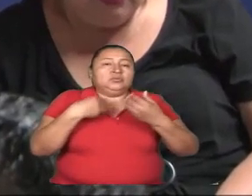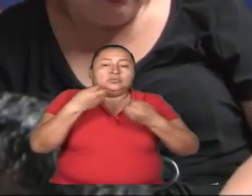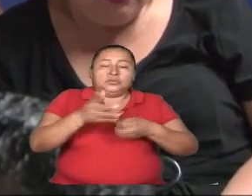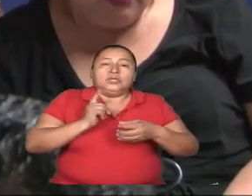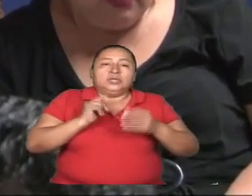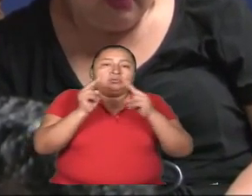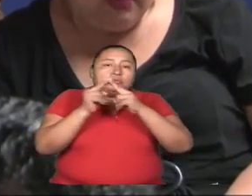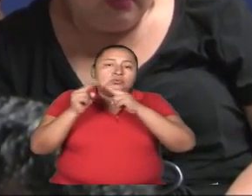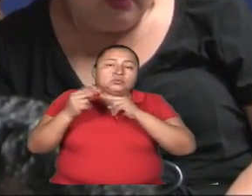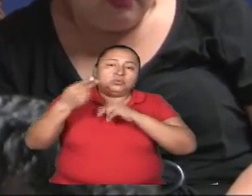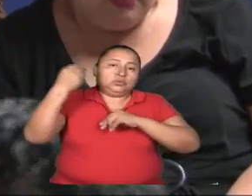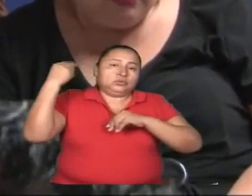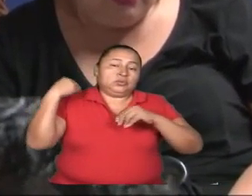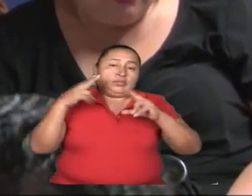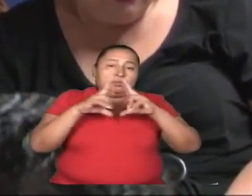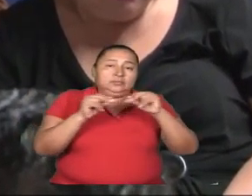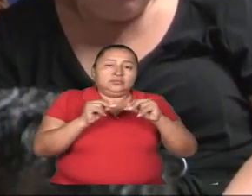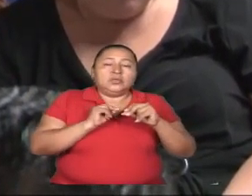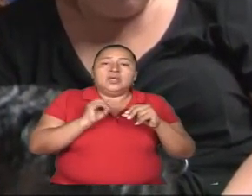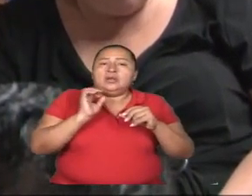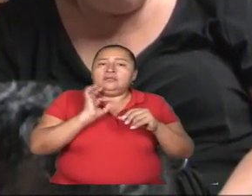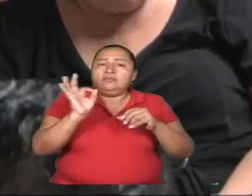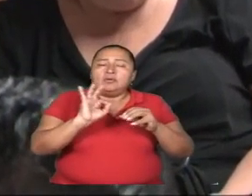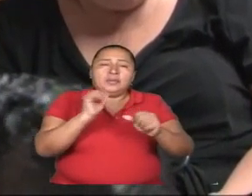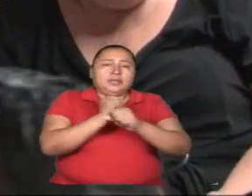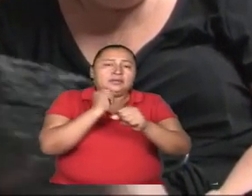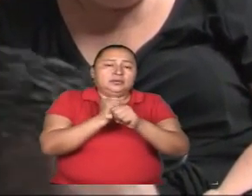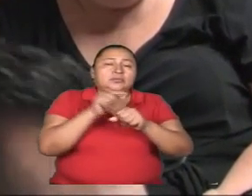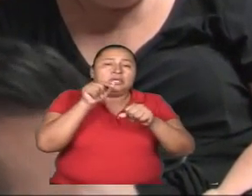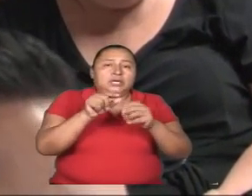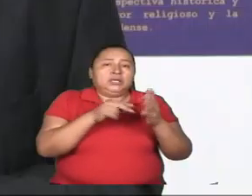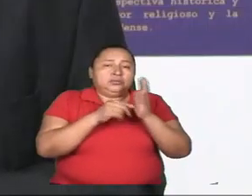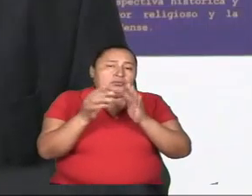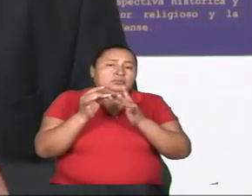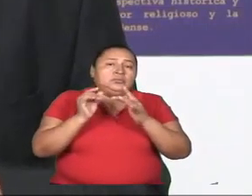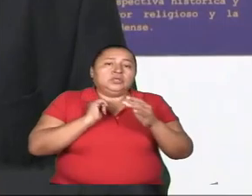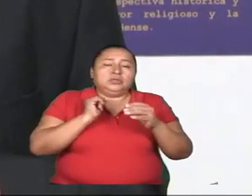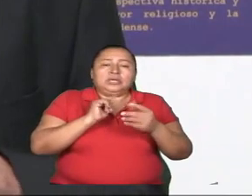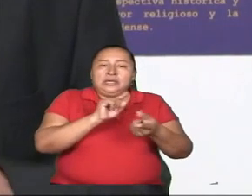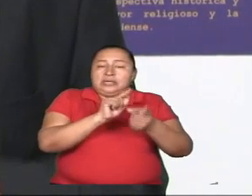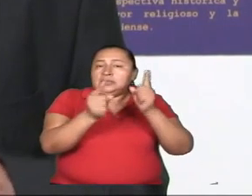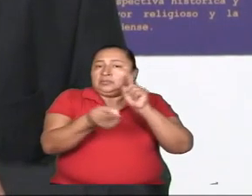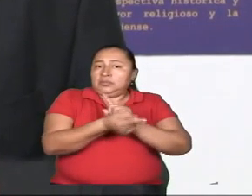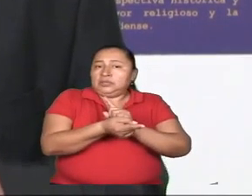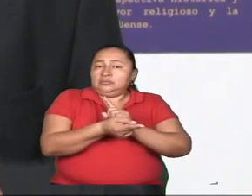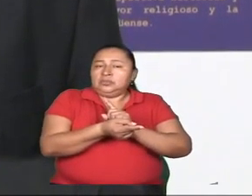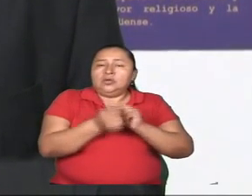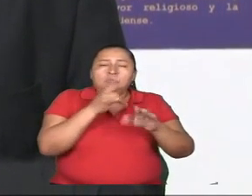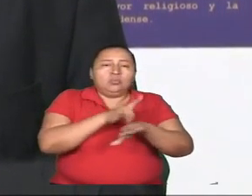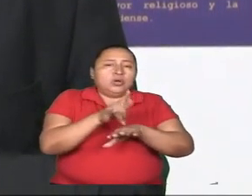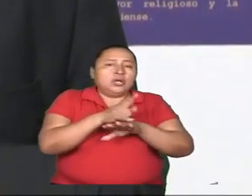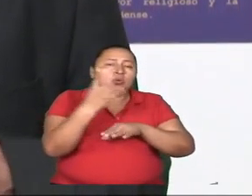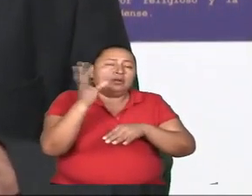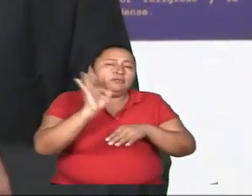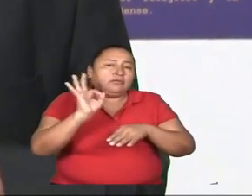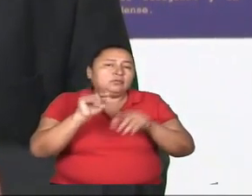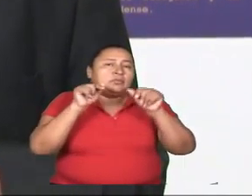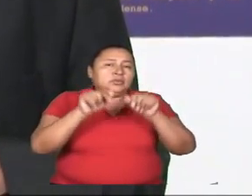a la historia de Nicaragua. La epistemología es precisamente eso, cambiar, buscar un método que